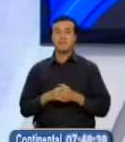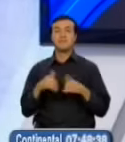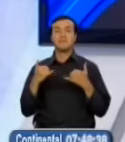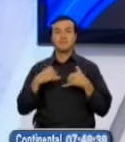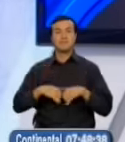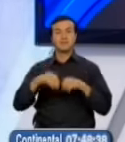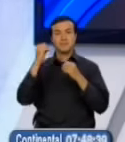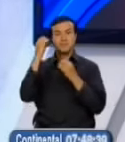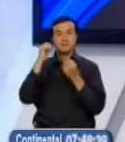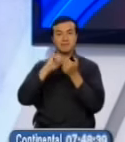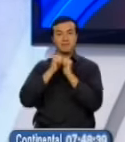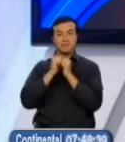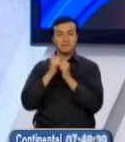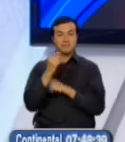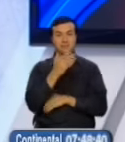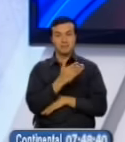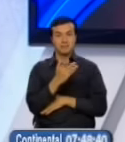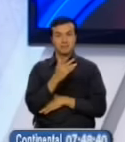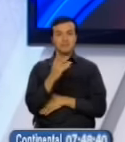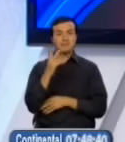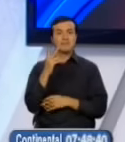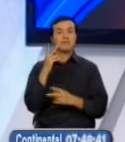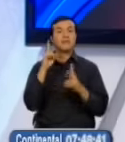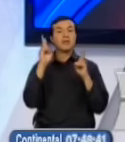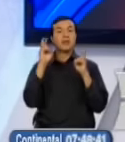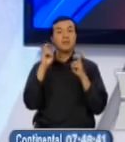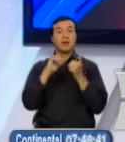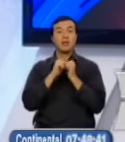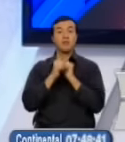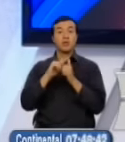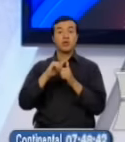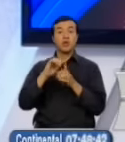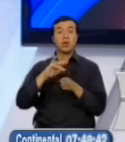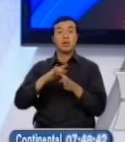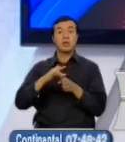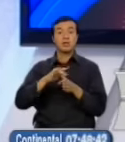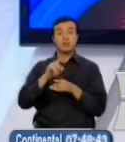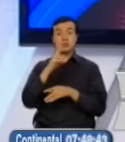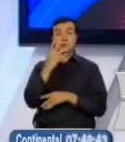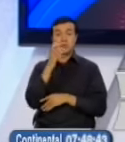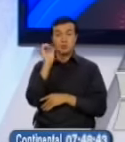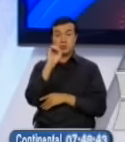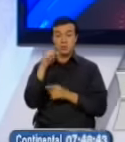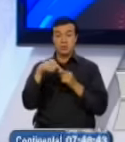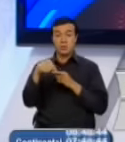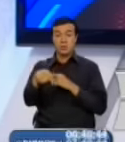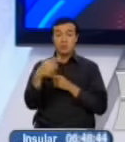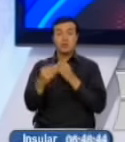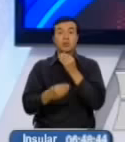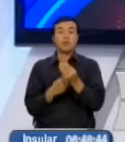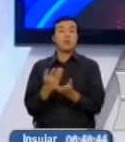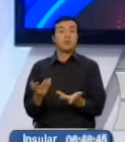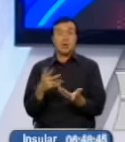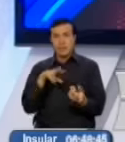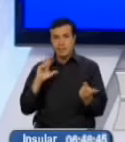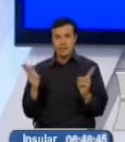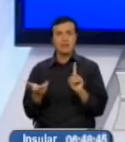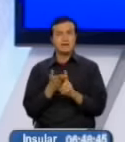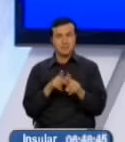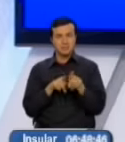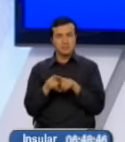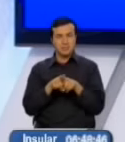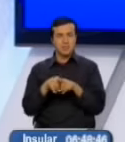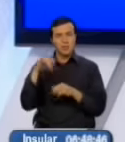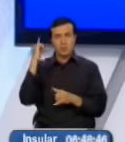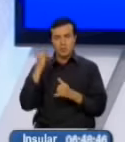con más información deportiva para ustedes. Vamos a hablarles del deporte extremo porque este 15 de octubre, este fin de semana, se va a cumplir la tercera válida y